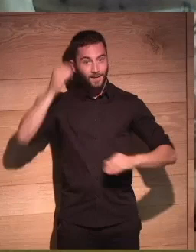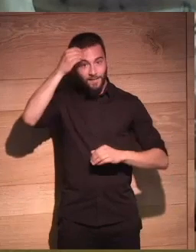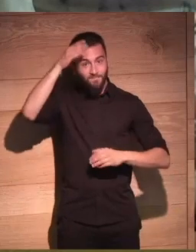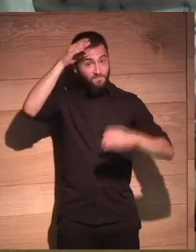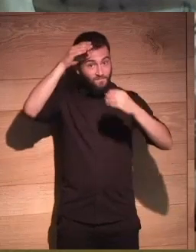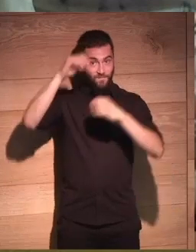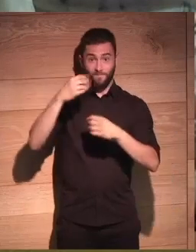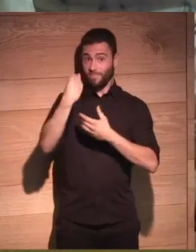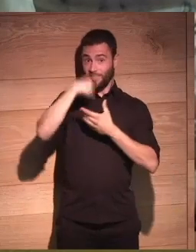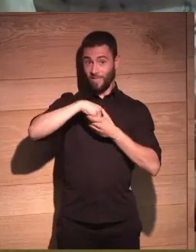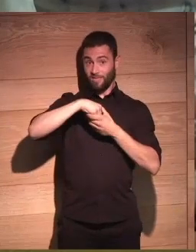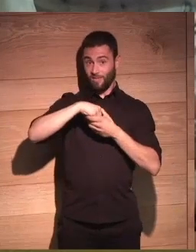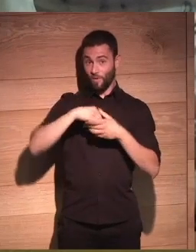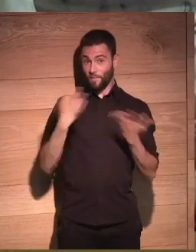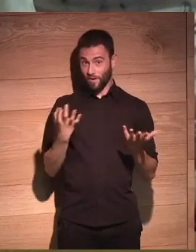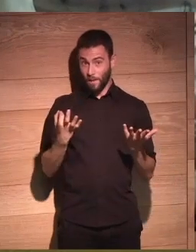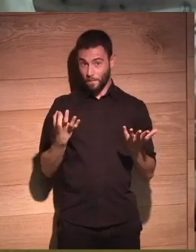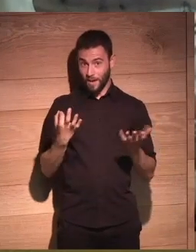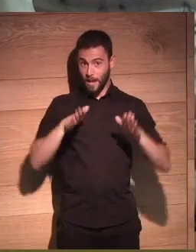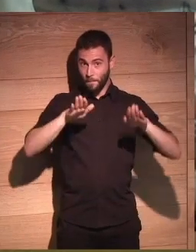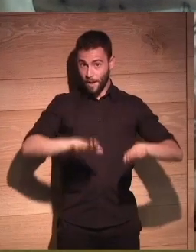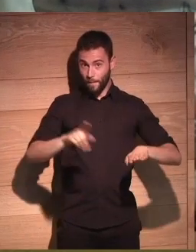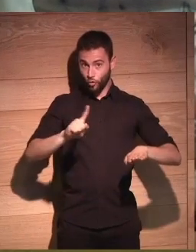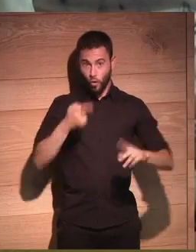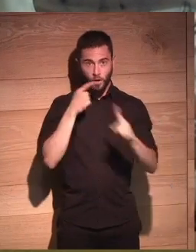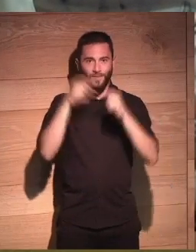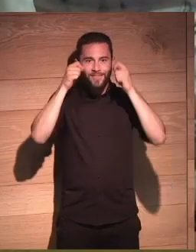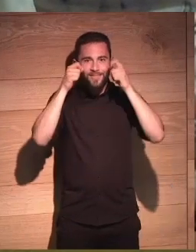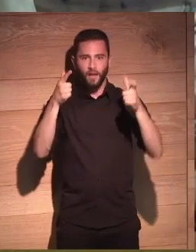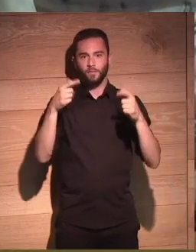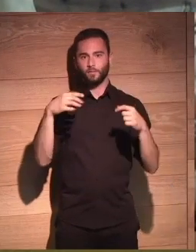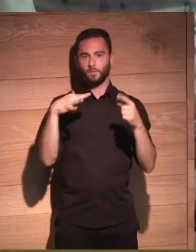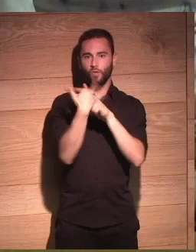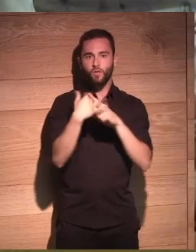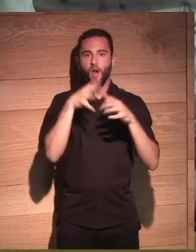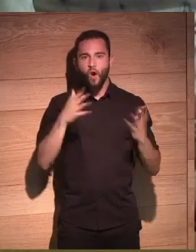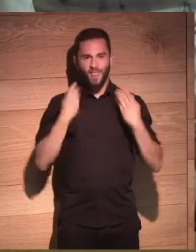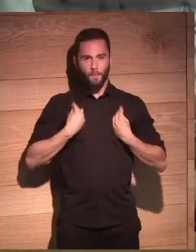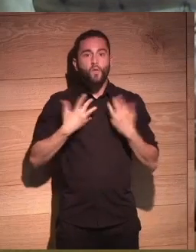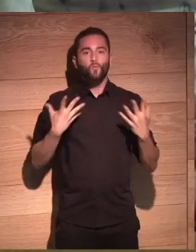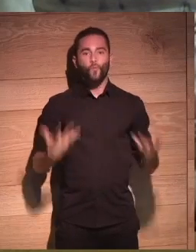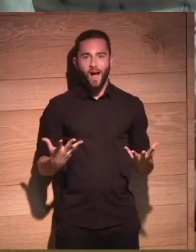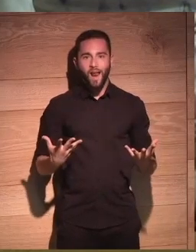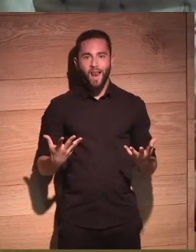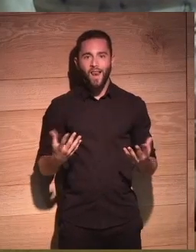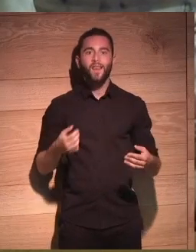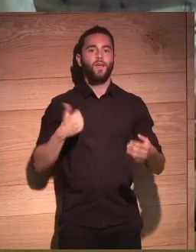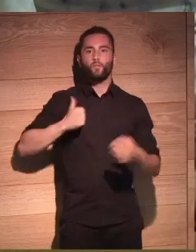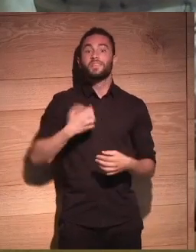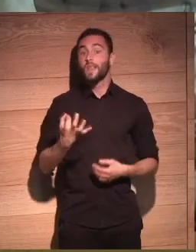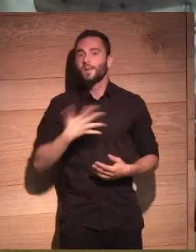la tenemos dentro, y lo único que pasa es que no nos paramos a darnos cuenta en qué momento estamos de la vida y lo que podemos sacar de ella.